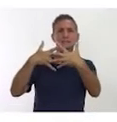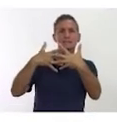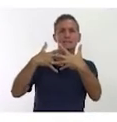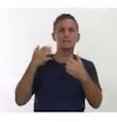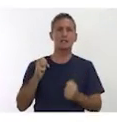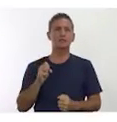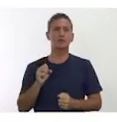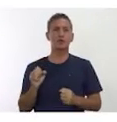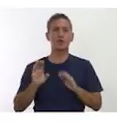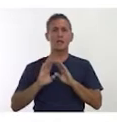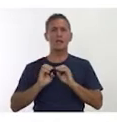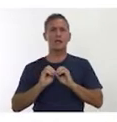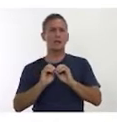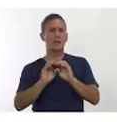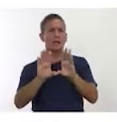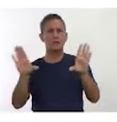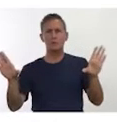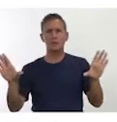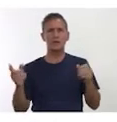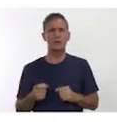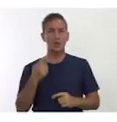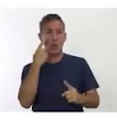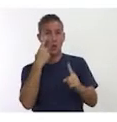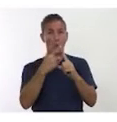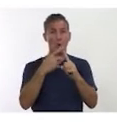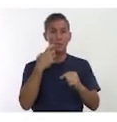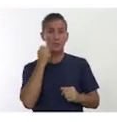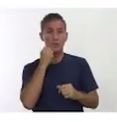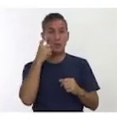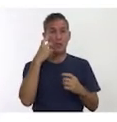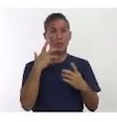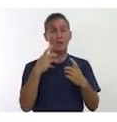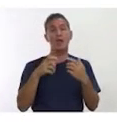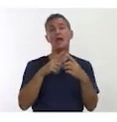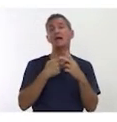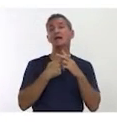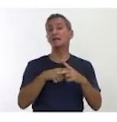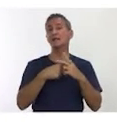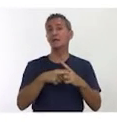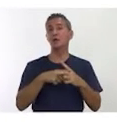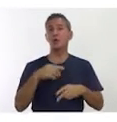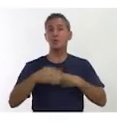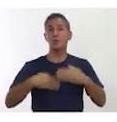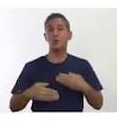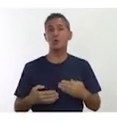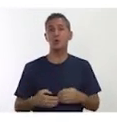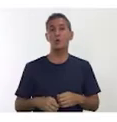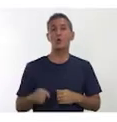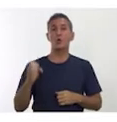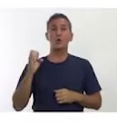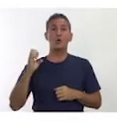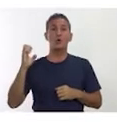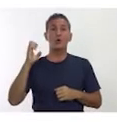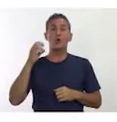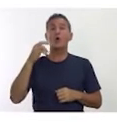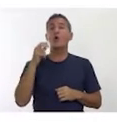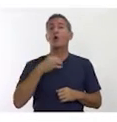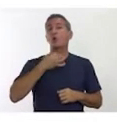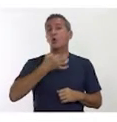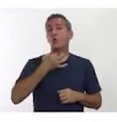naturaleza. Y el objetivo fundamental que tiene esta unidad es resolver problemas cualitativos